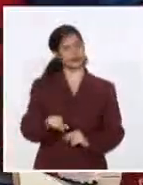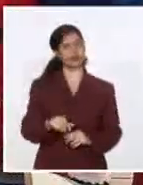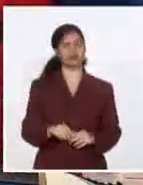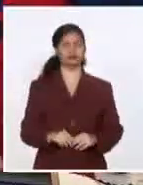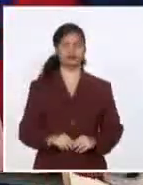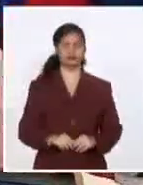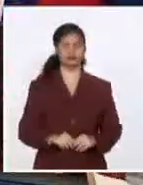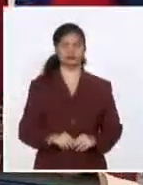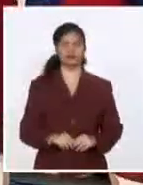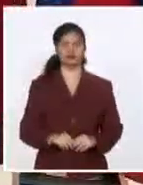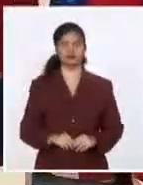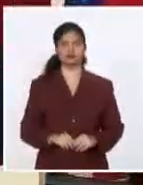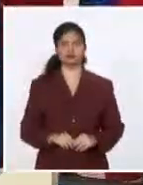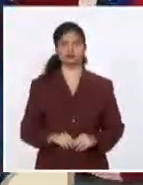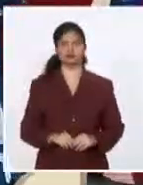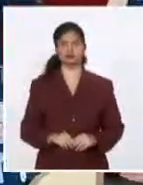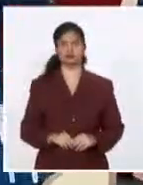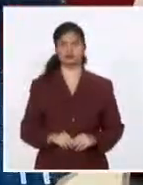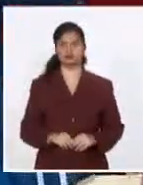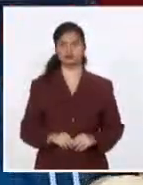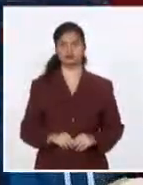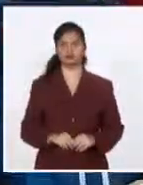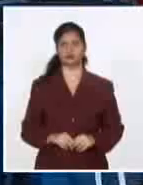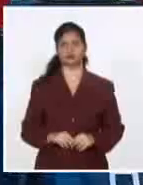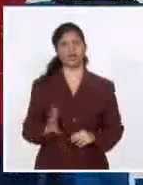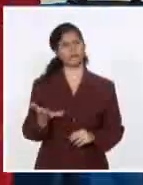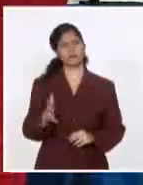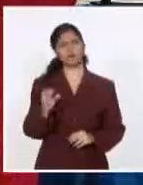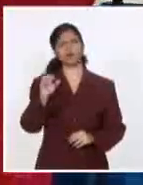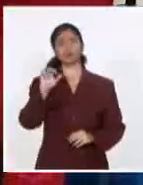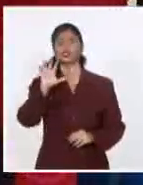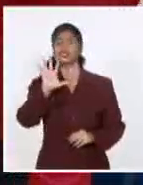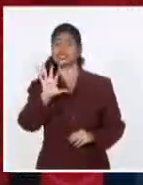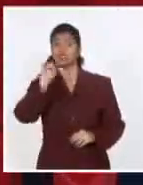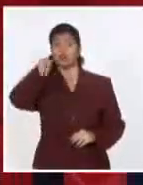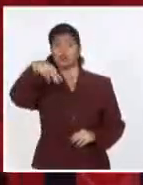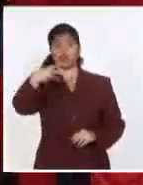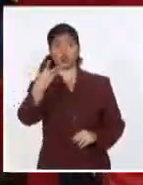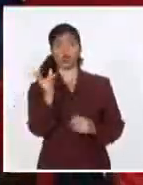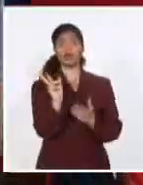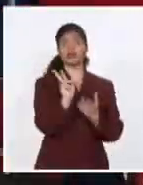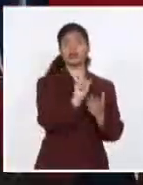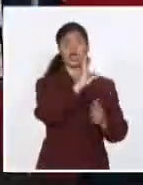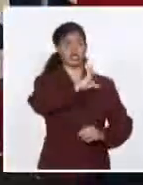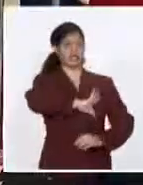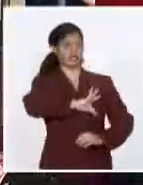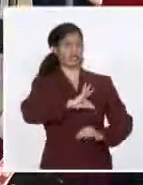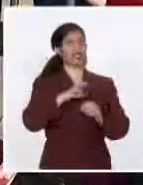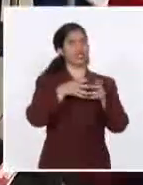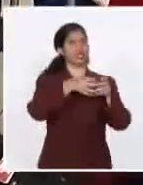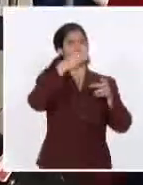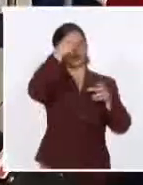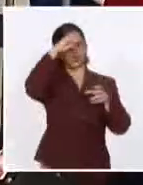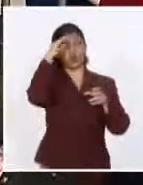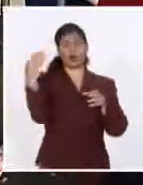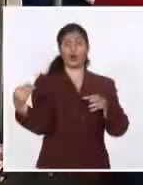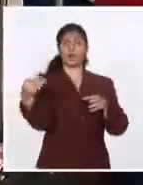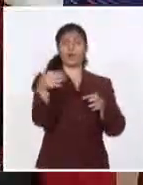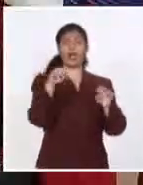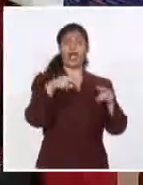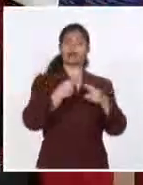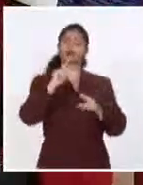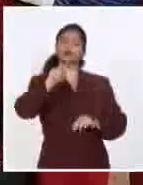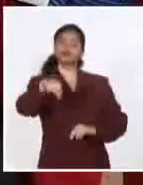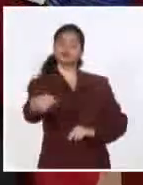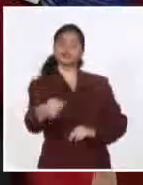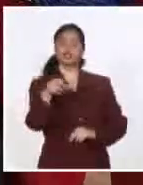tero Al filo de las 5 de la madrugada de hoy viajó rumbo a Santiago de Chile la delegación cubana irá en los venideros juegos